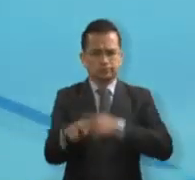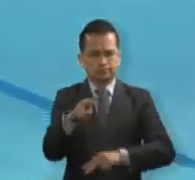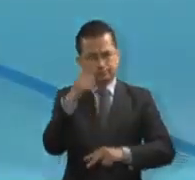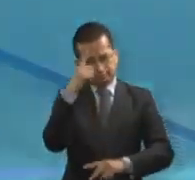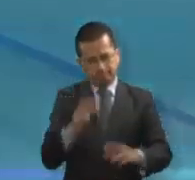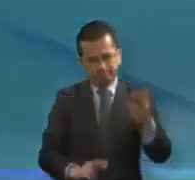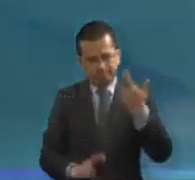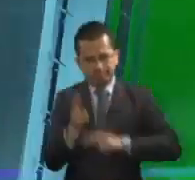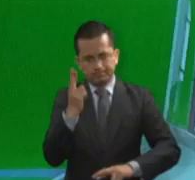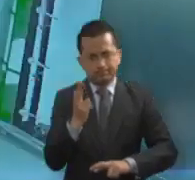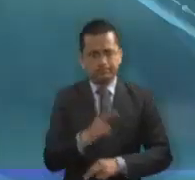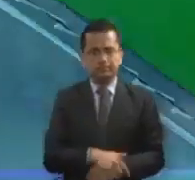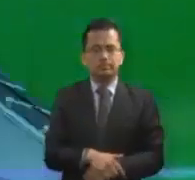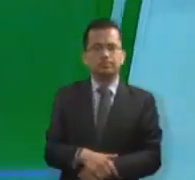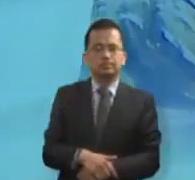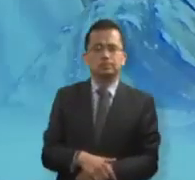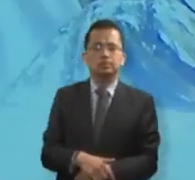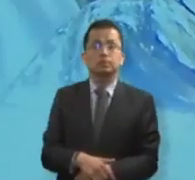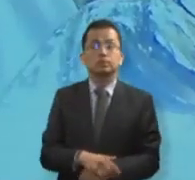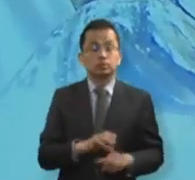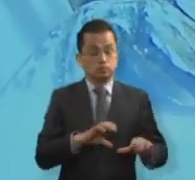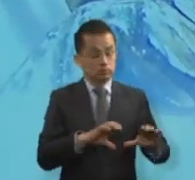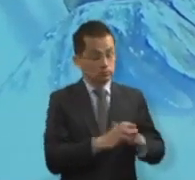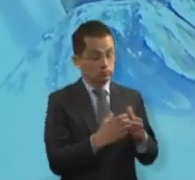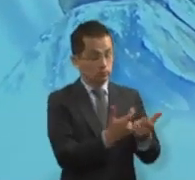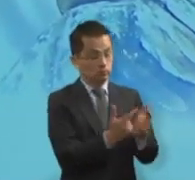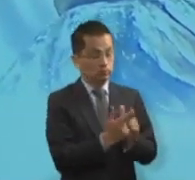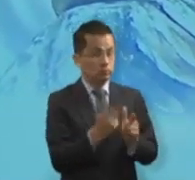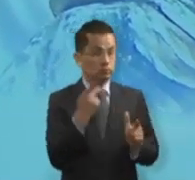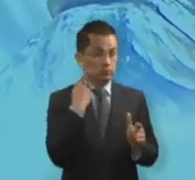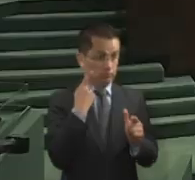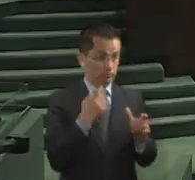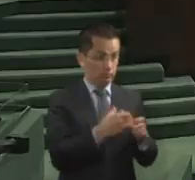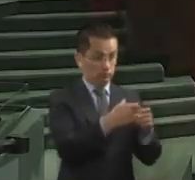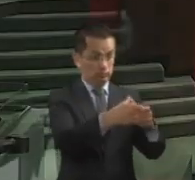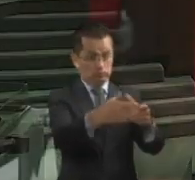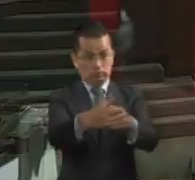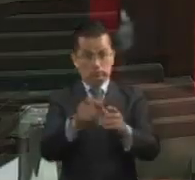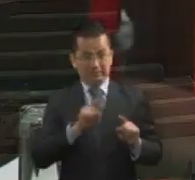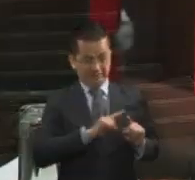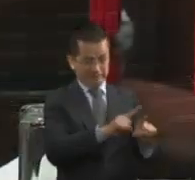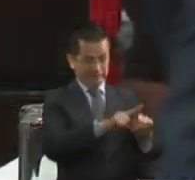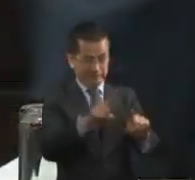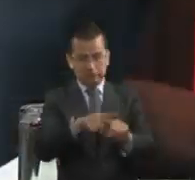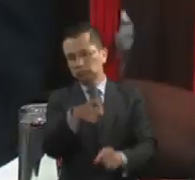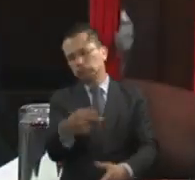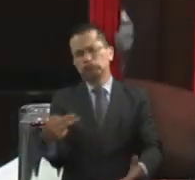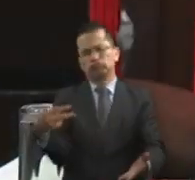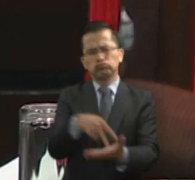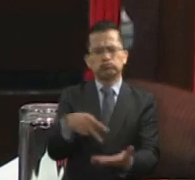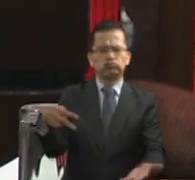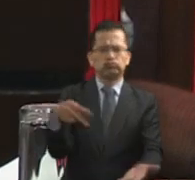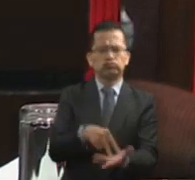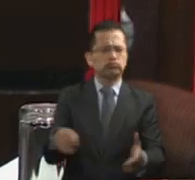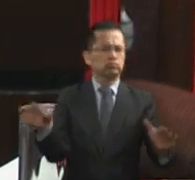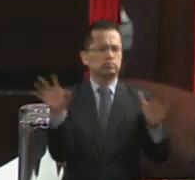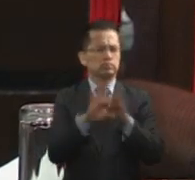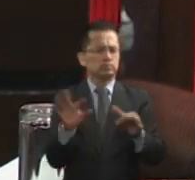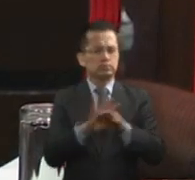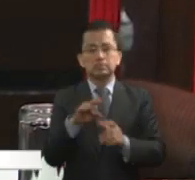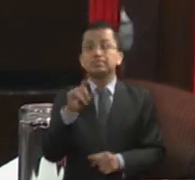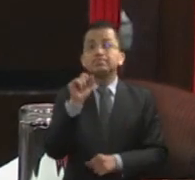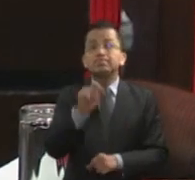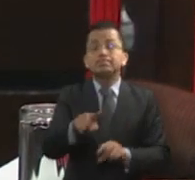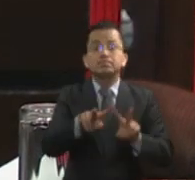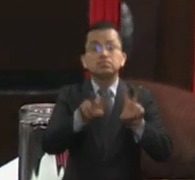Y diputadas y diputados de diferentes grupos parlamentarios hicieron uso de la tribuna para referirse a este tema. Coincidieron en la